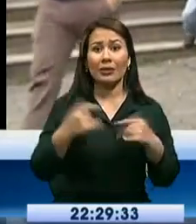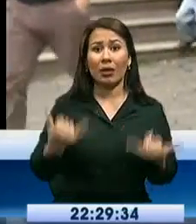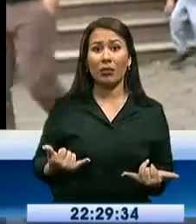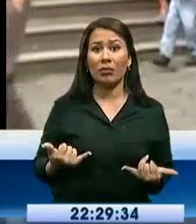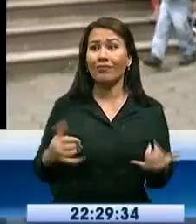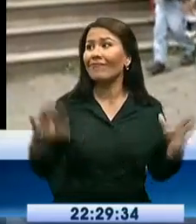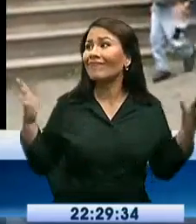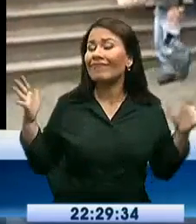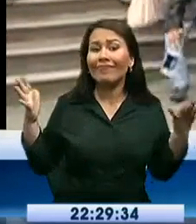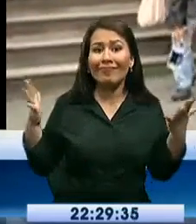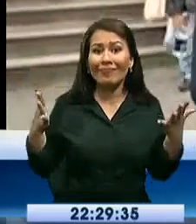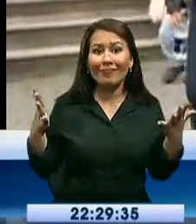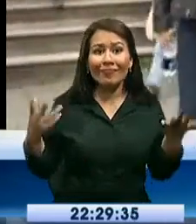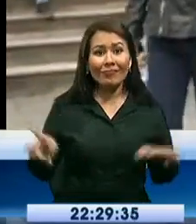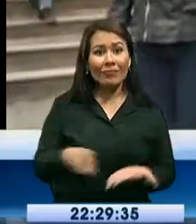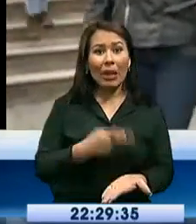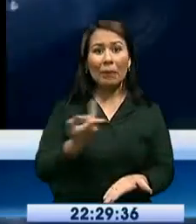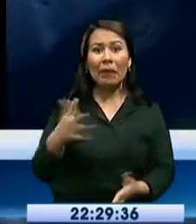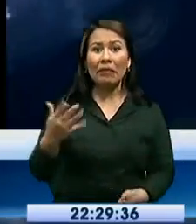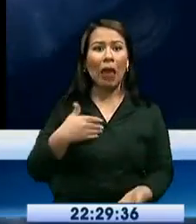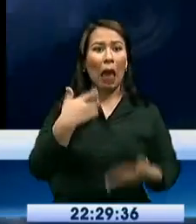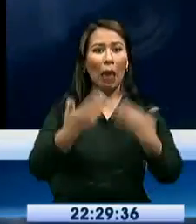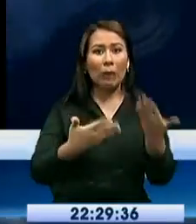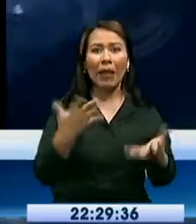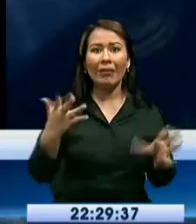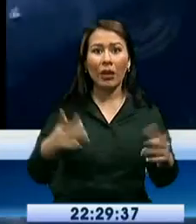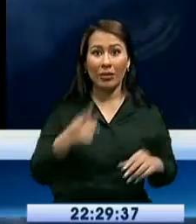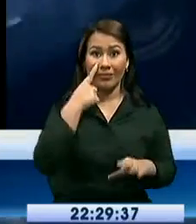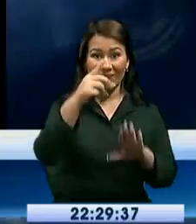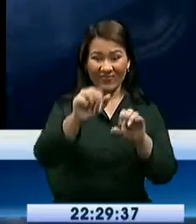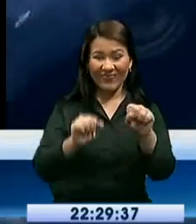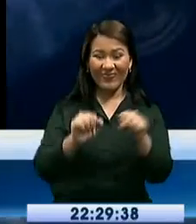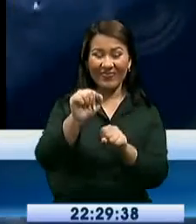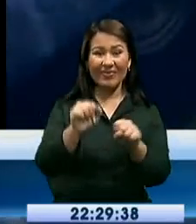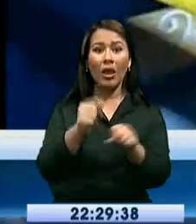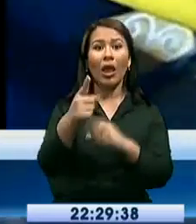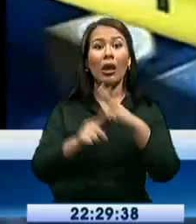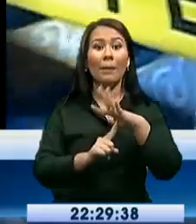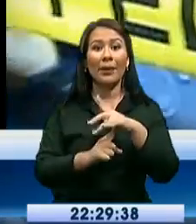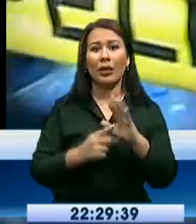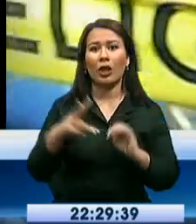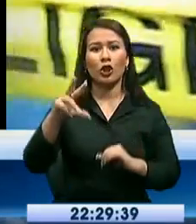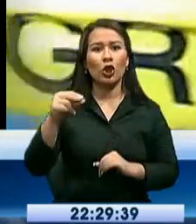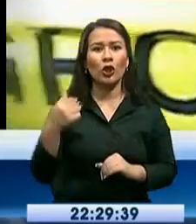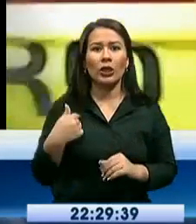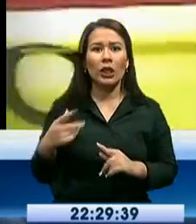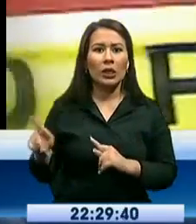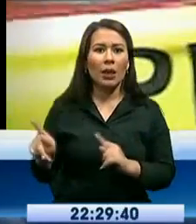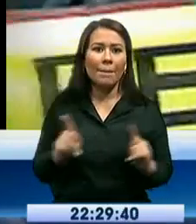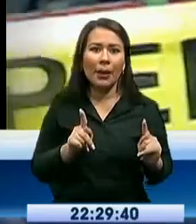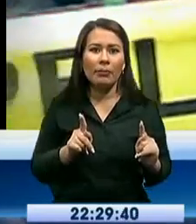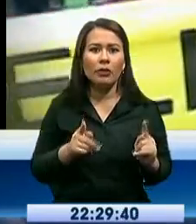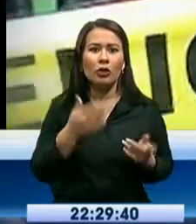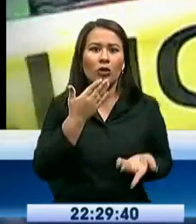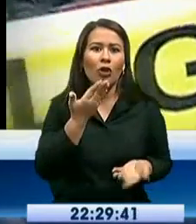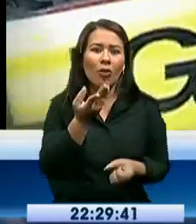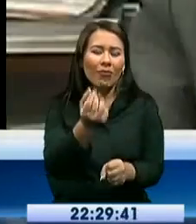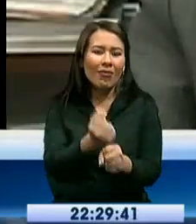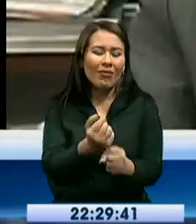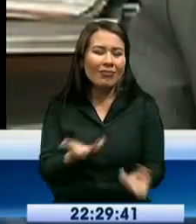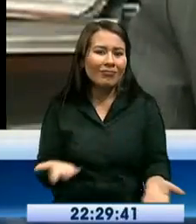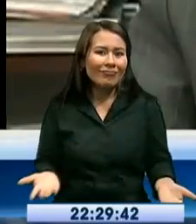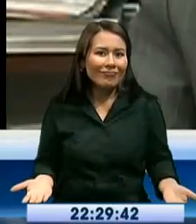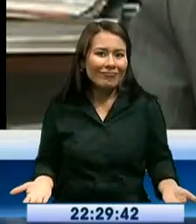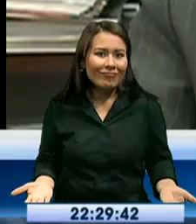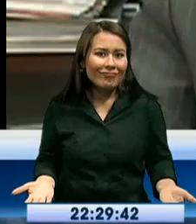de hoy no se ha acercado nadie. Se informó que el parque de diversiones no contaba con los permisos correspondientes. En